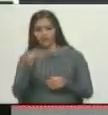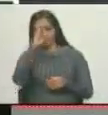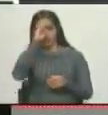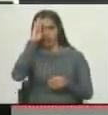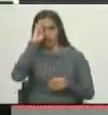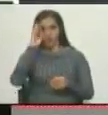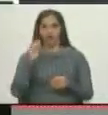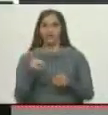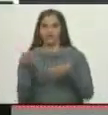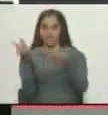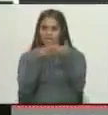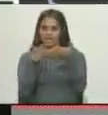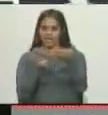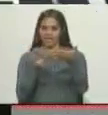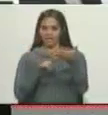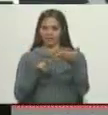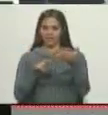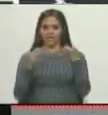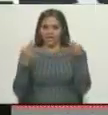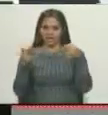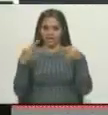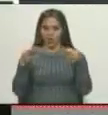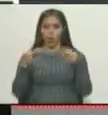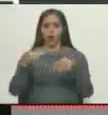el comunicado oficial